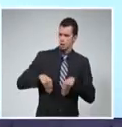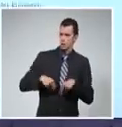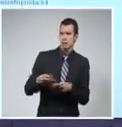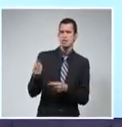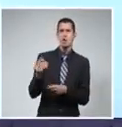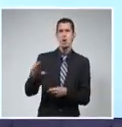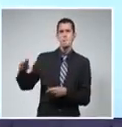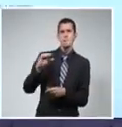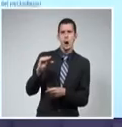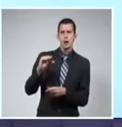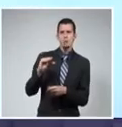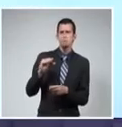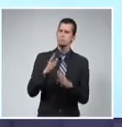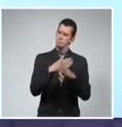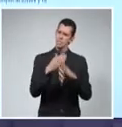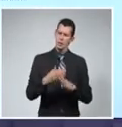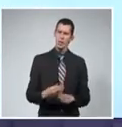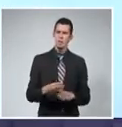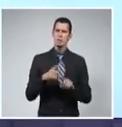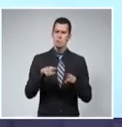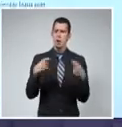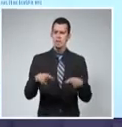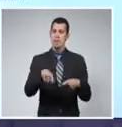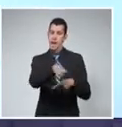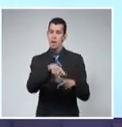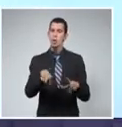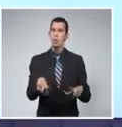vamos a ir hablando poco a poco. Voy a agregar